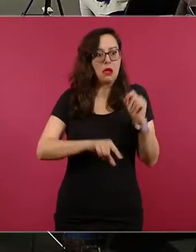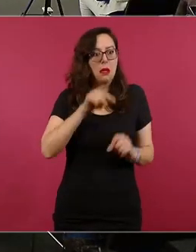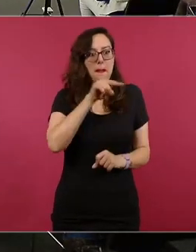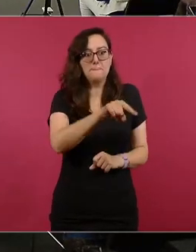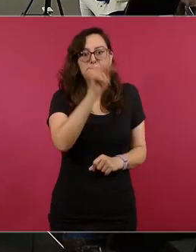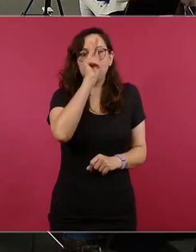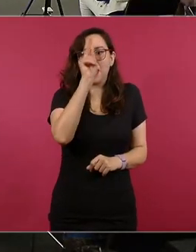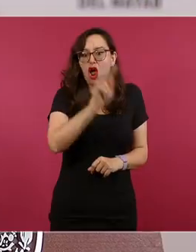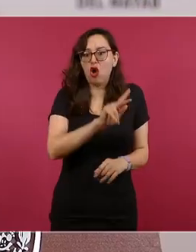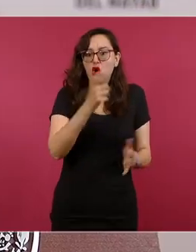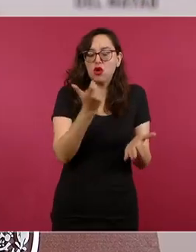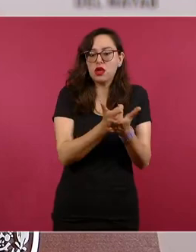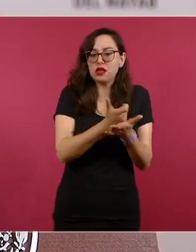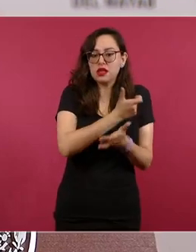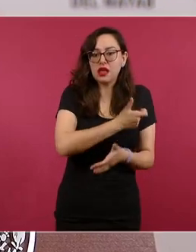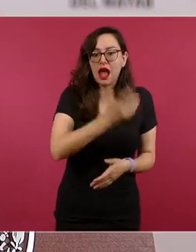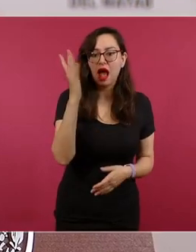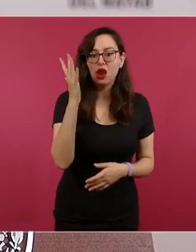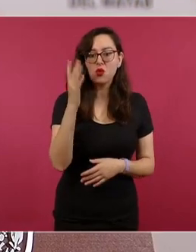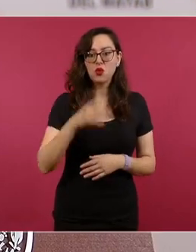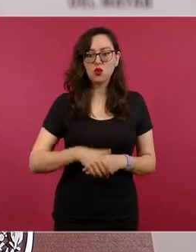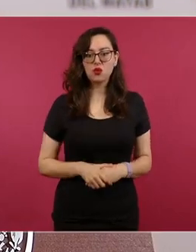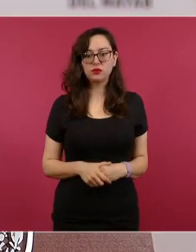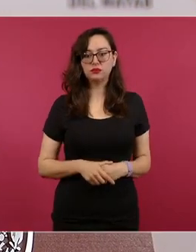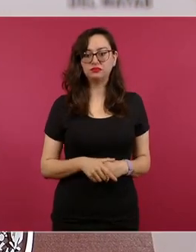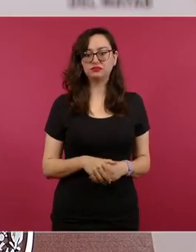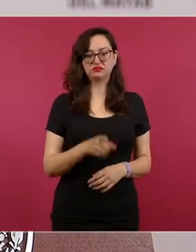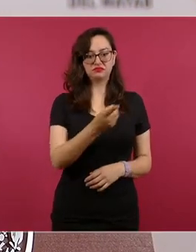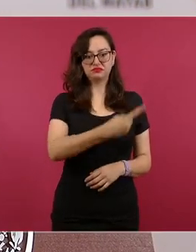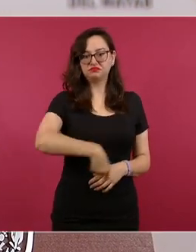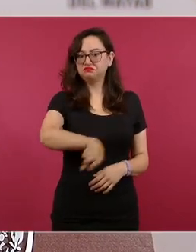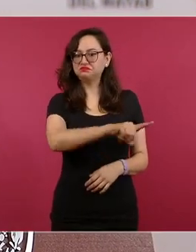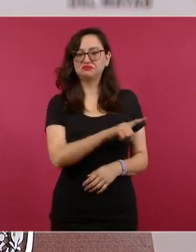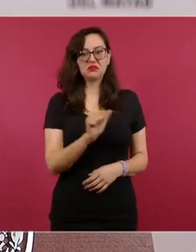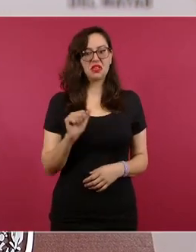incluso adentro.